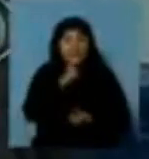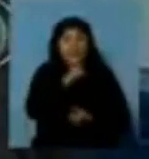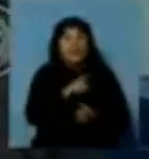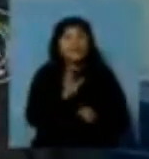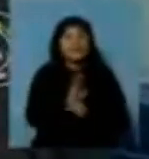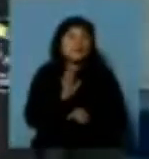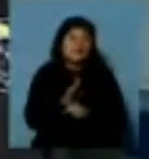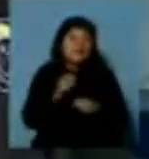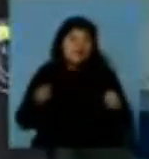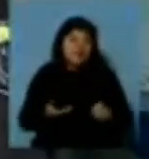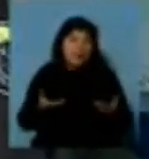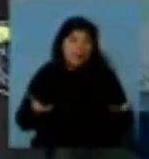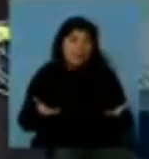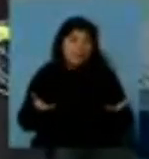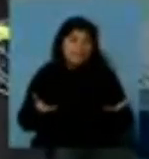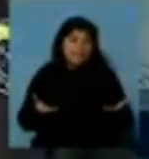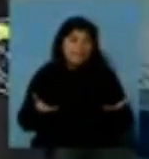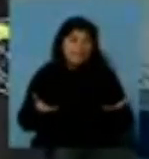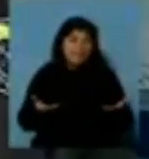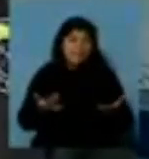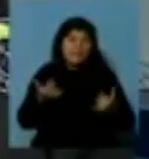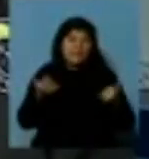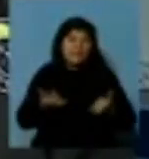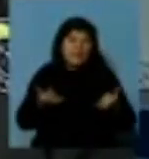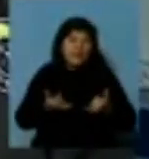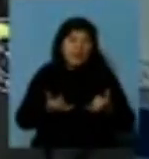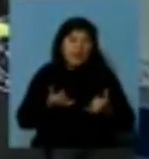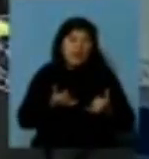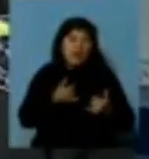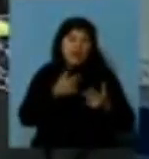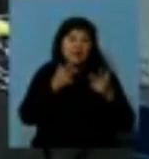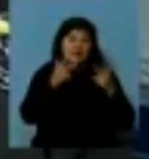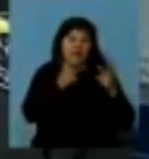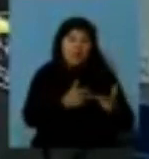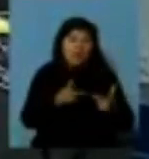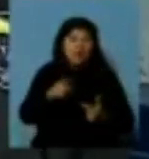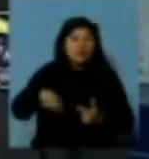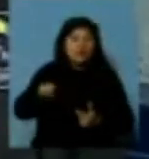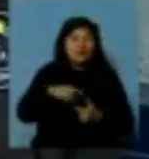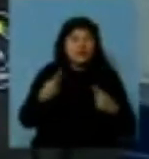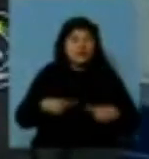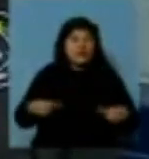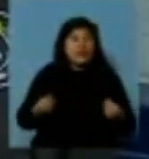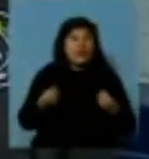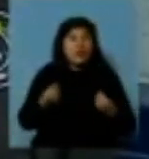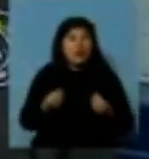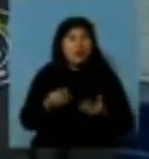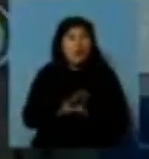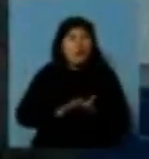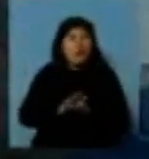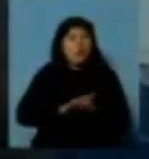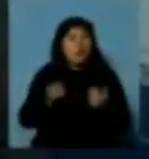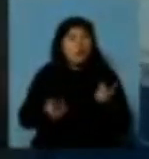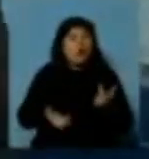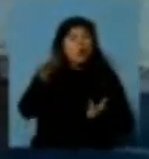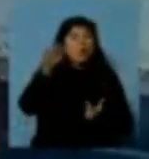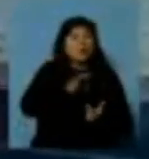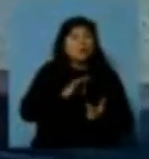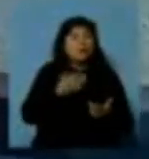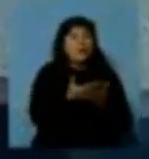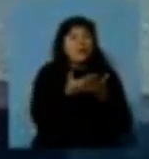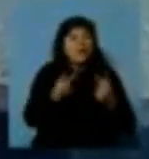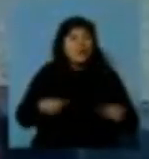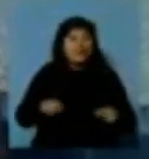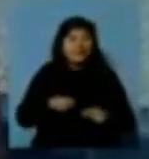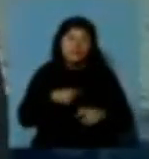ya tener también algún tipo de respuesta a un pedido. ¿De cuánto es el pedido que hicieron ustedes para el aumento? Se está